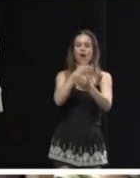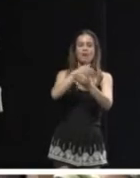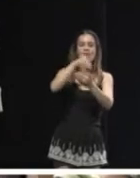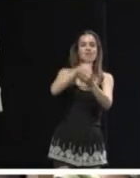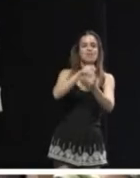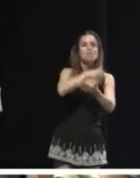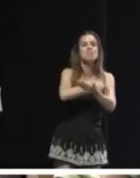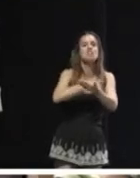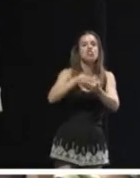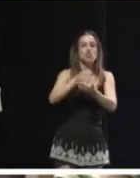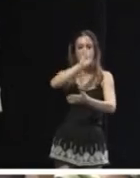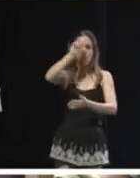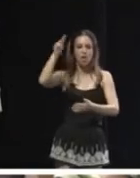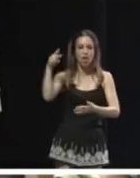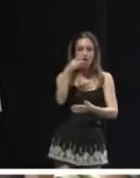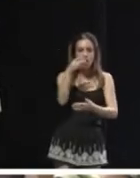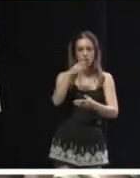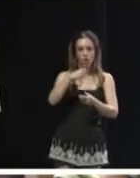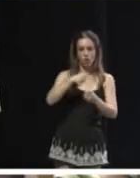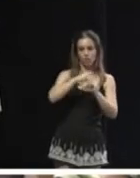de euros.